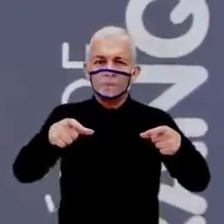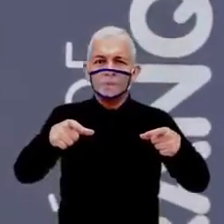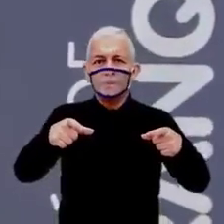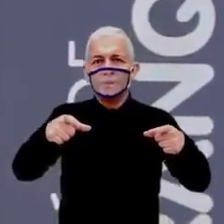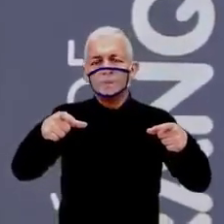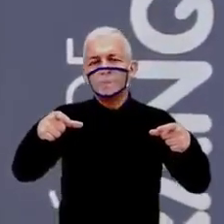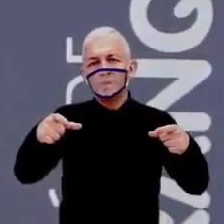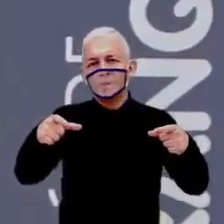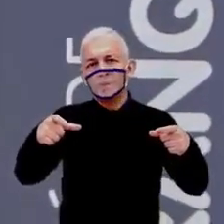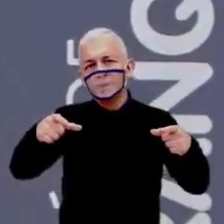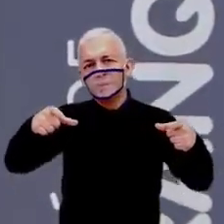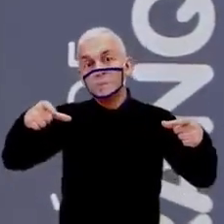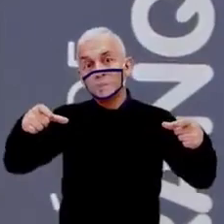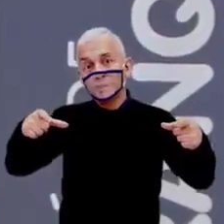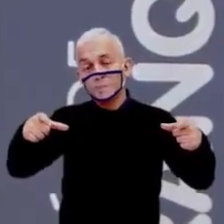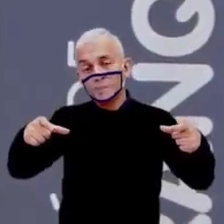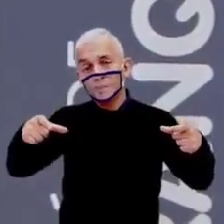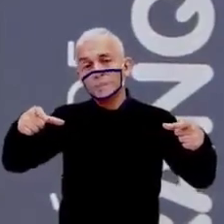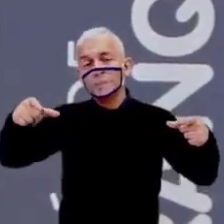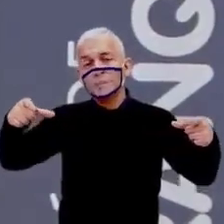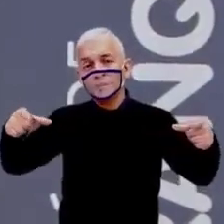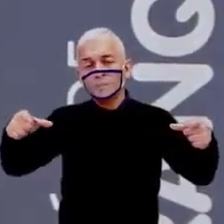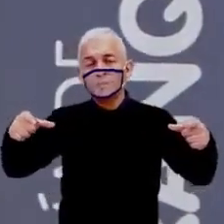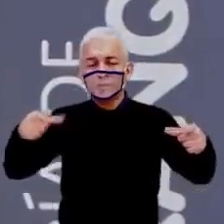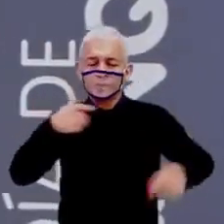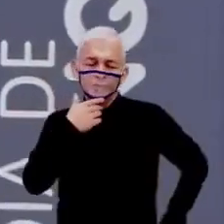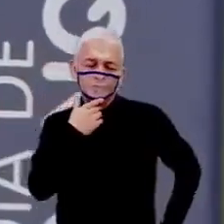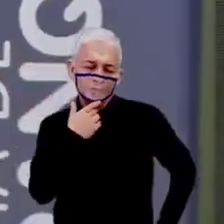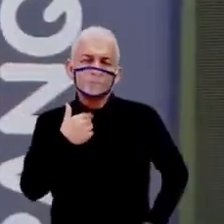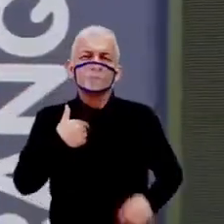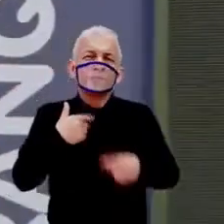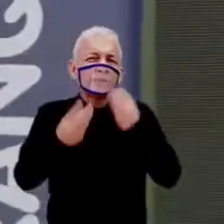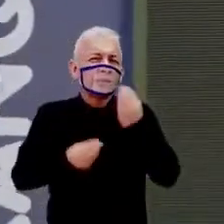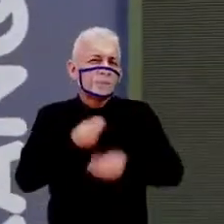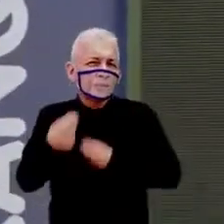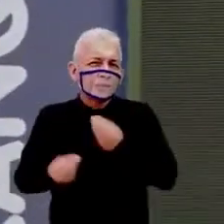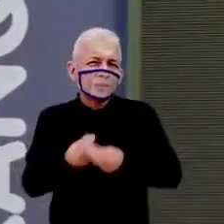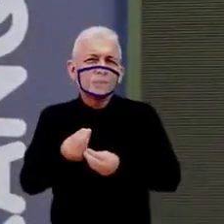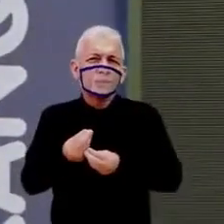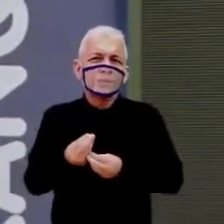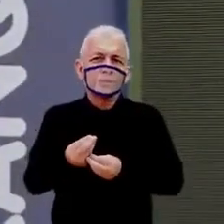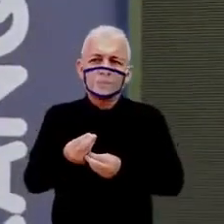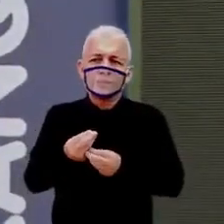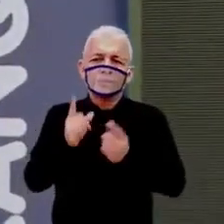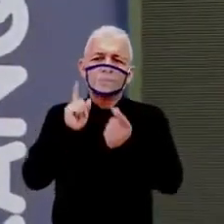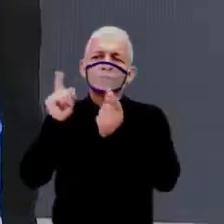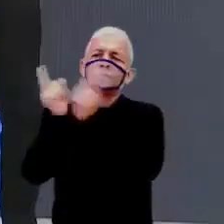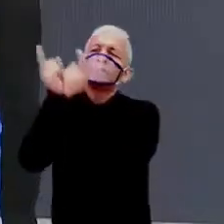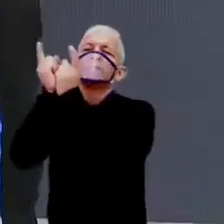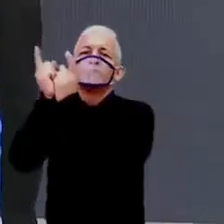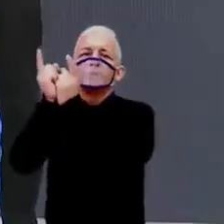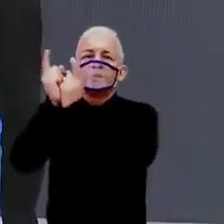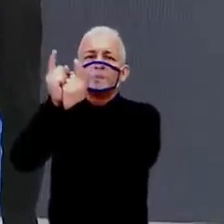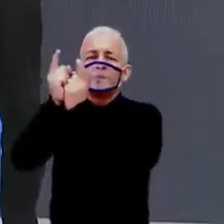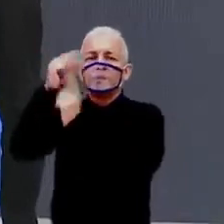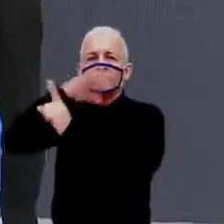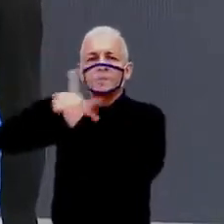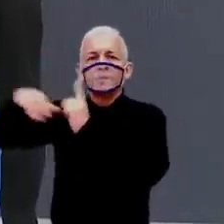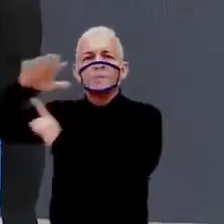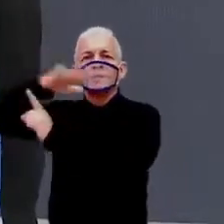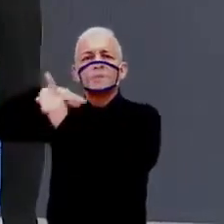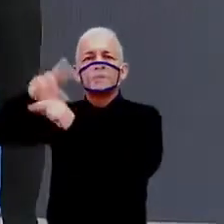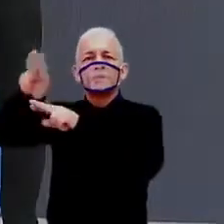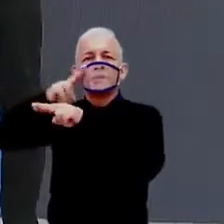lo ha venido haciendo, y la conclusión es que eventualmente nos vamos a encontrar con la naturaleza, con ese paisaje que nos rodea,